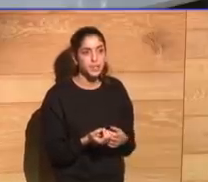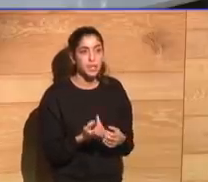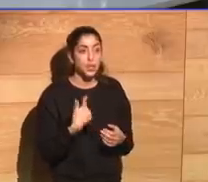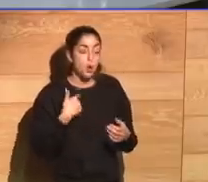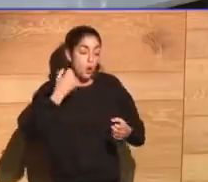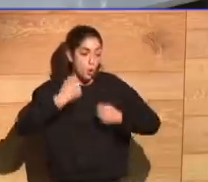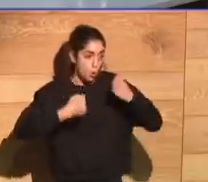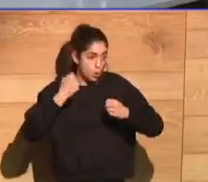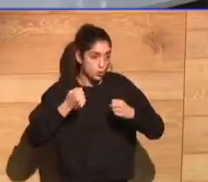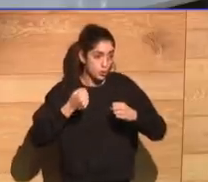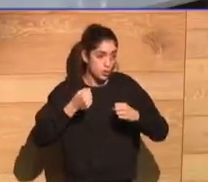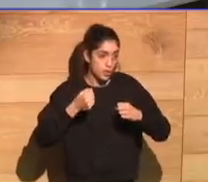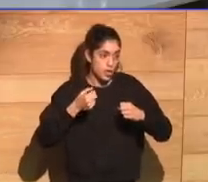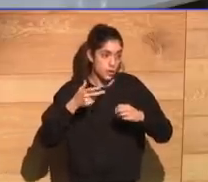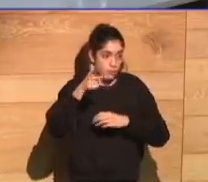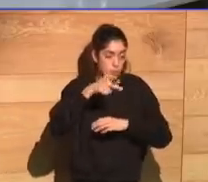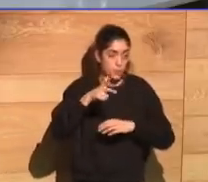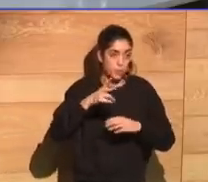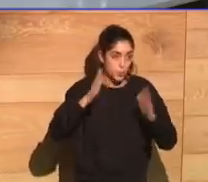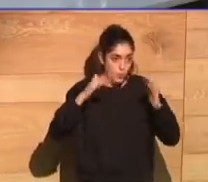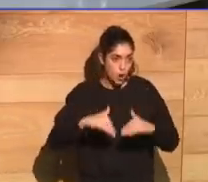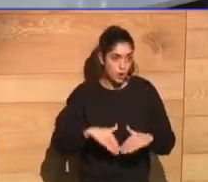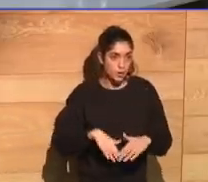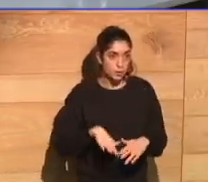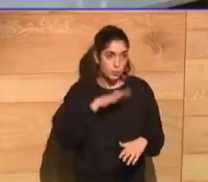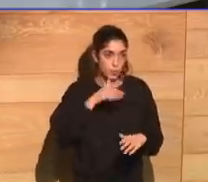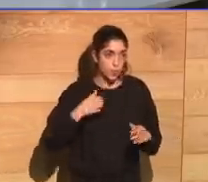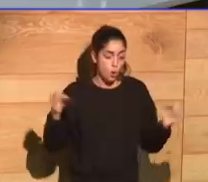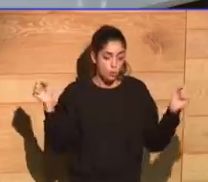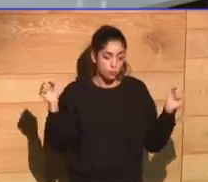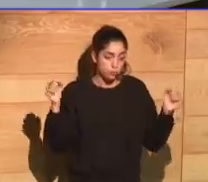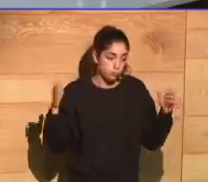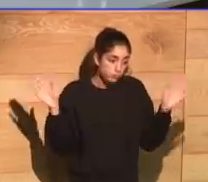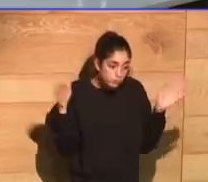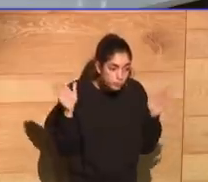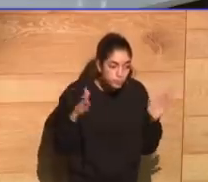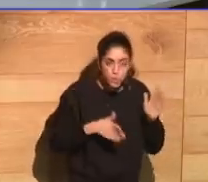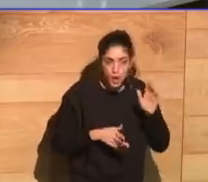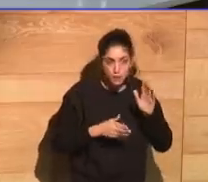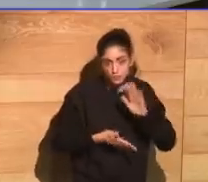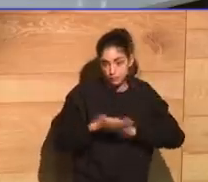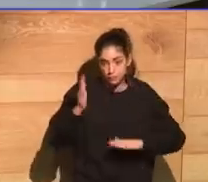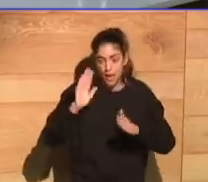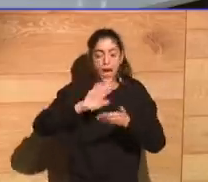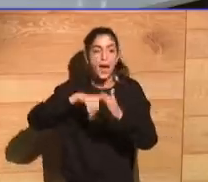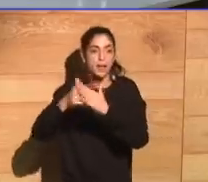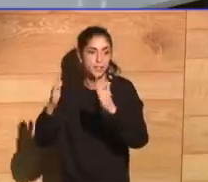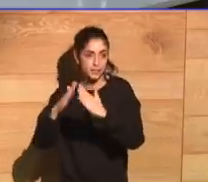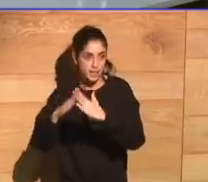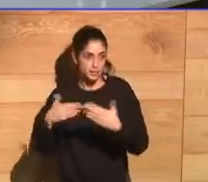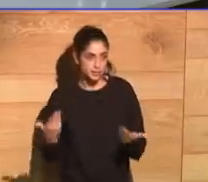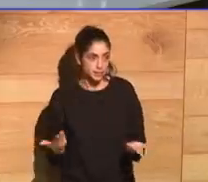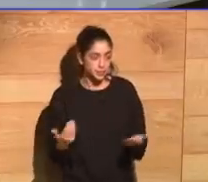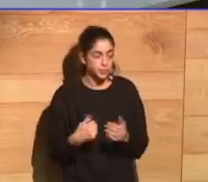de producción que me voy volando a casa. Eso como Clark Kent no lo habría hecho, pero de Clark Kent se habría agachado. De Clark Kent se habría